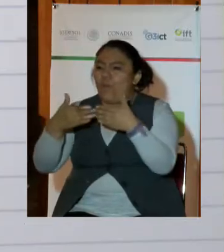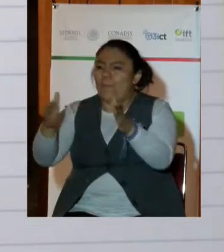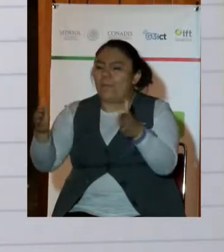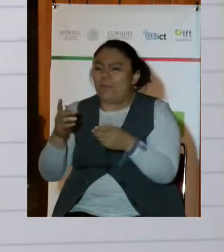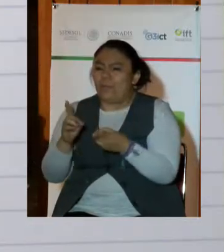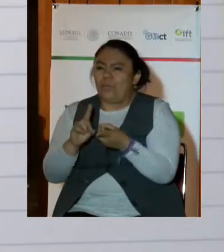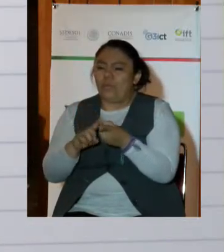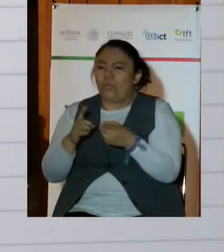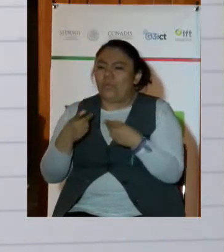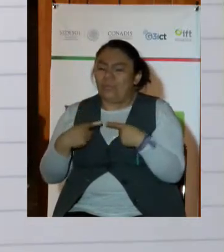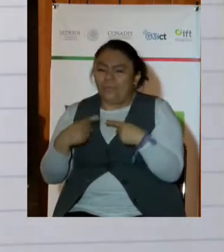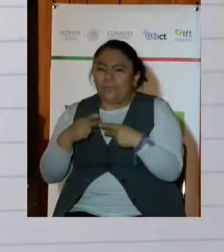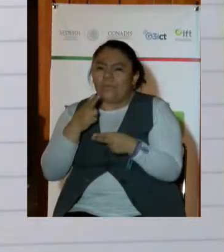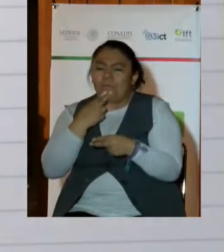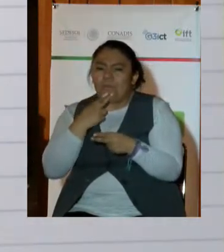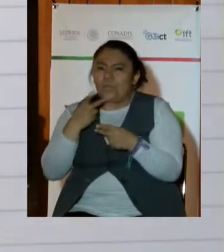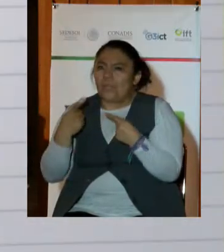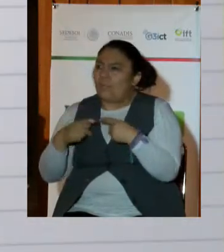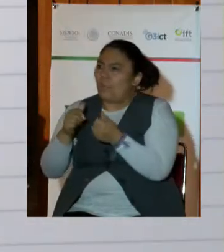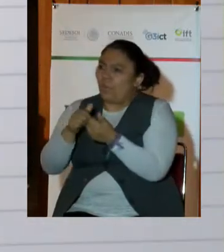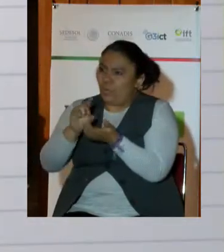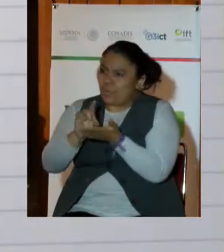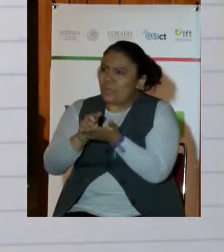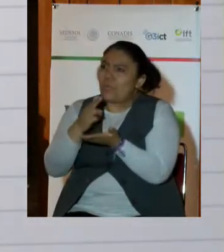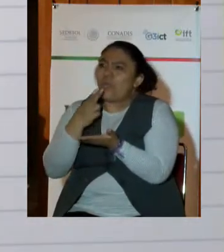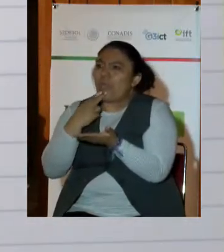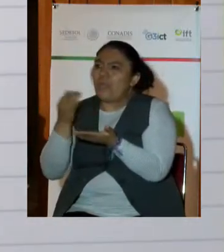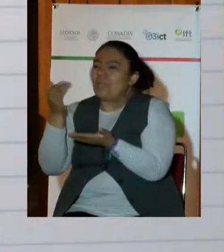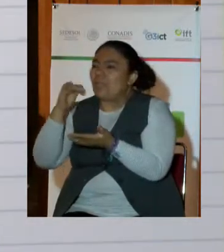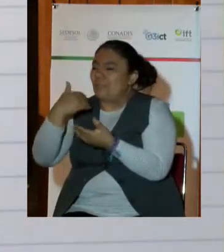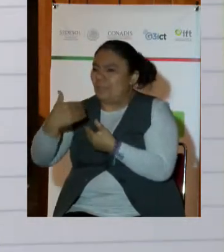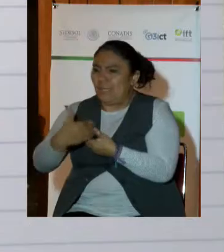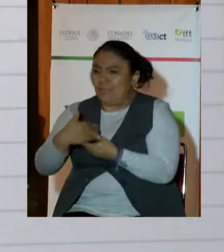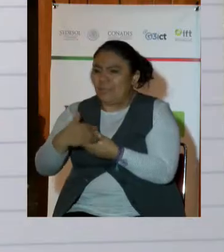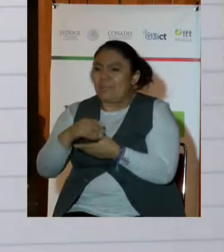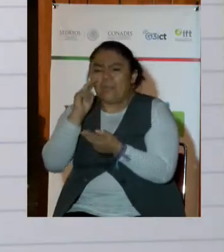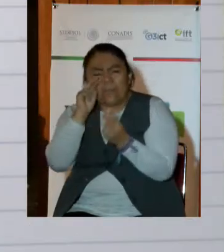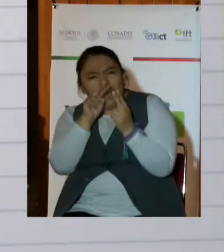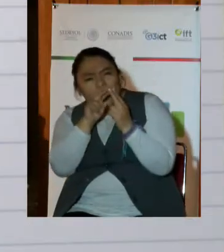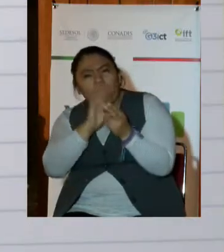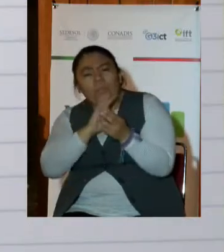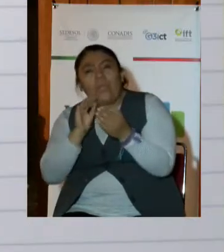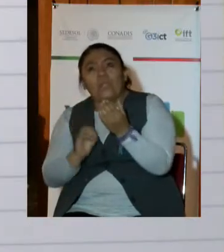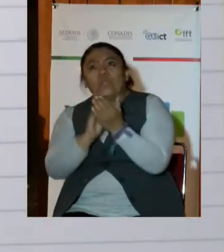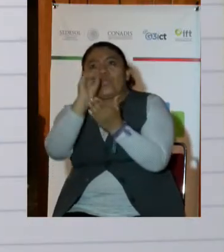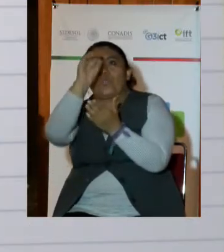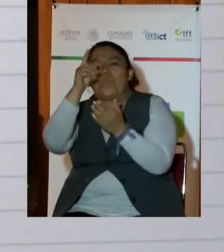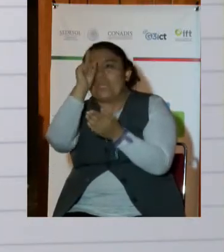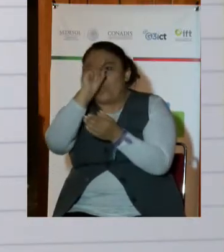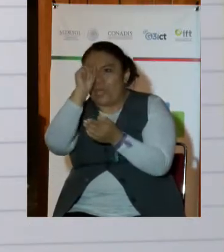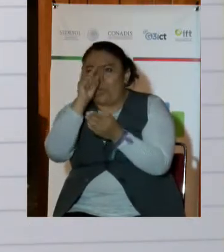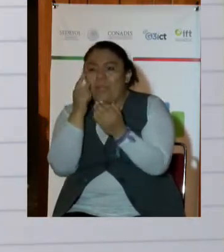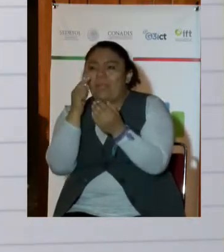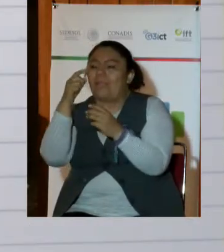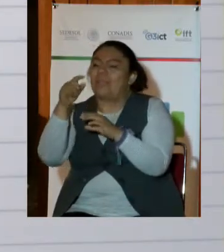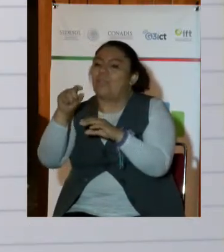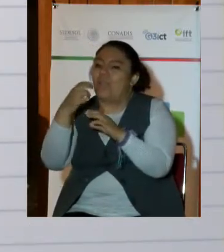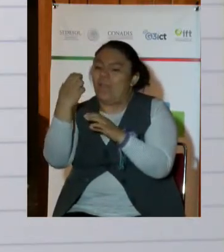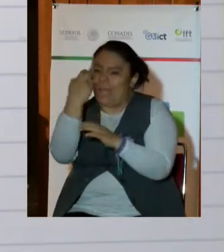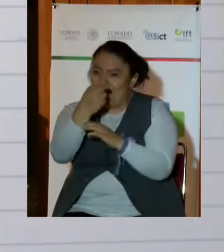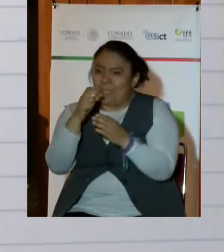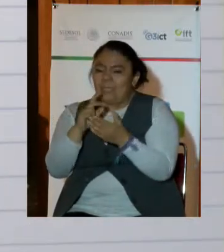para control de gasto. Hay tantas aplicaciones en el mercado que es bien difícil saber cuál me sirve y cuál no. Un poco lo que queremos hacer con Conadis